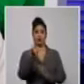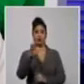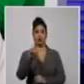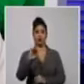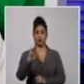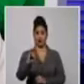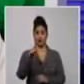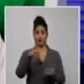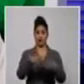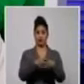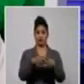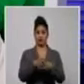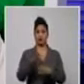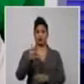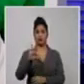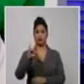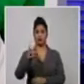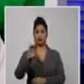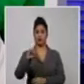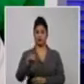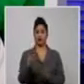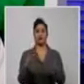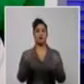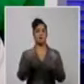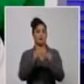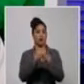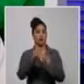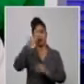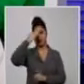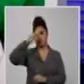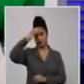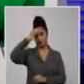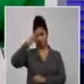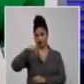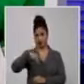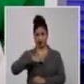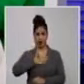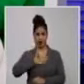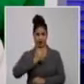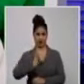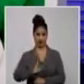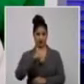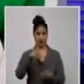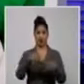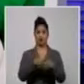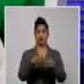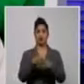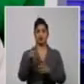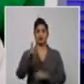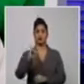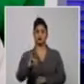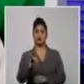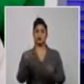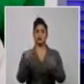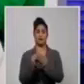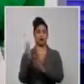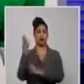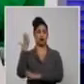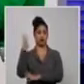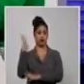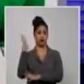890 son de transmisión autóctona y 16 fueron importados. De